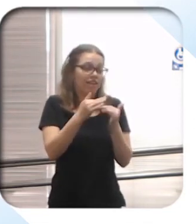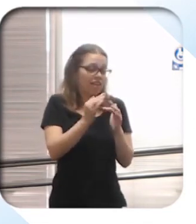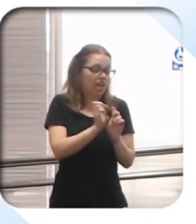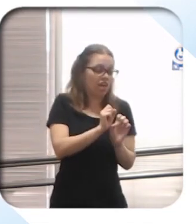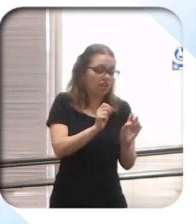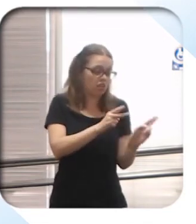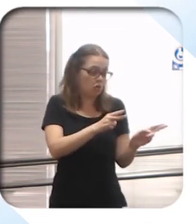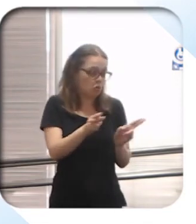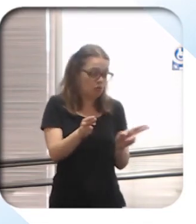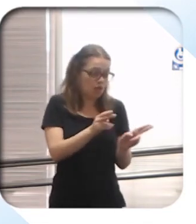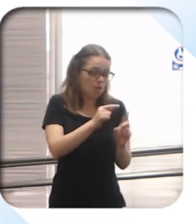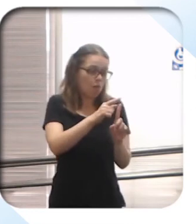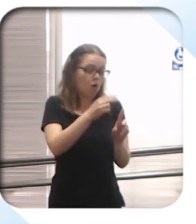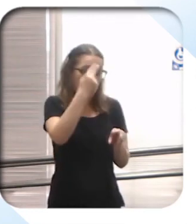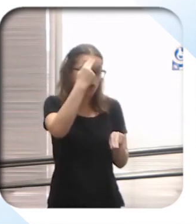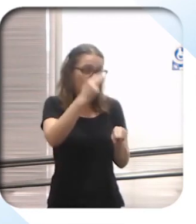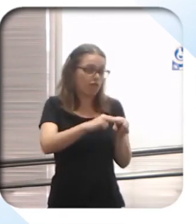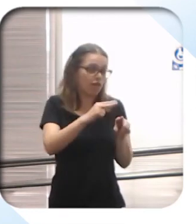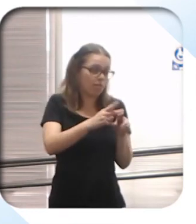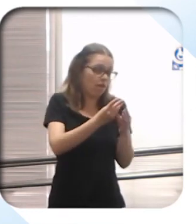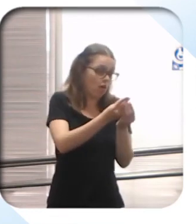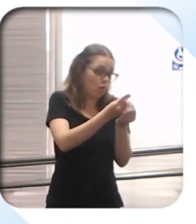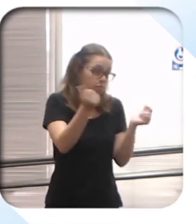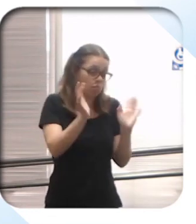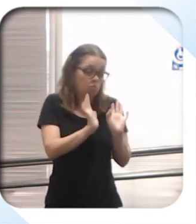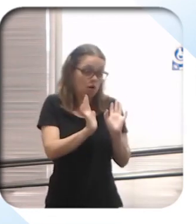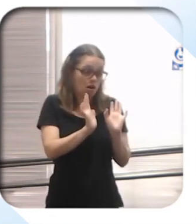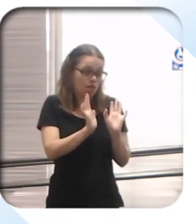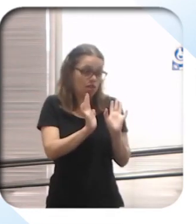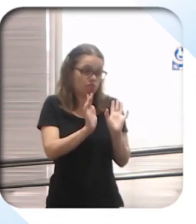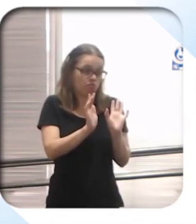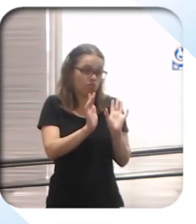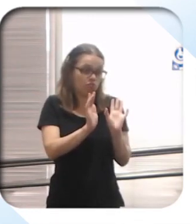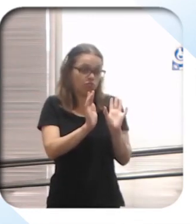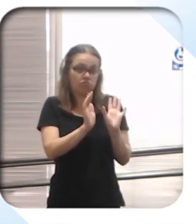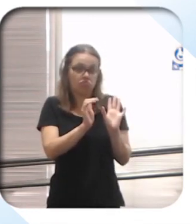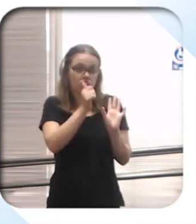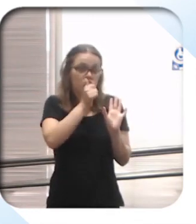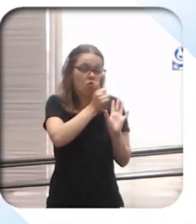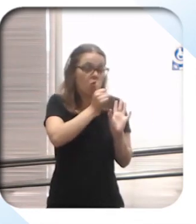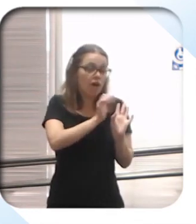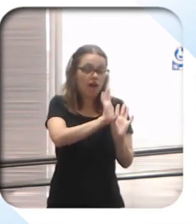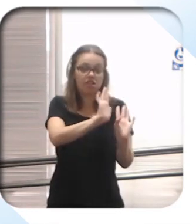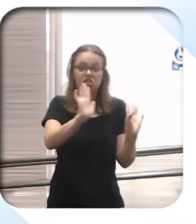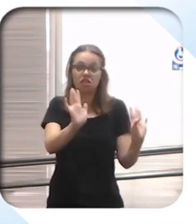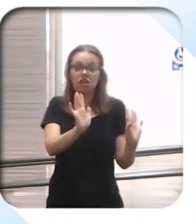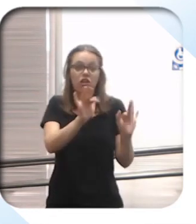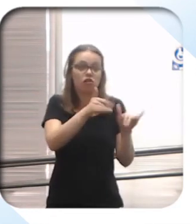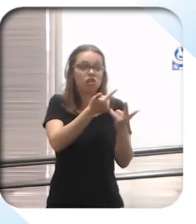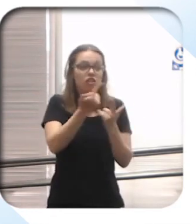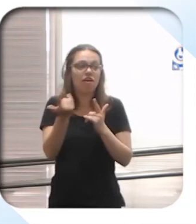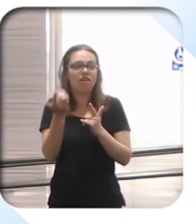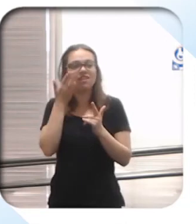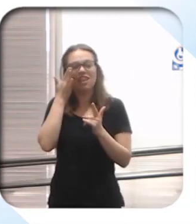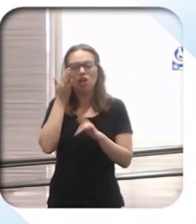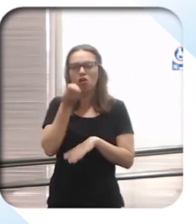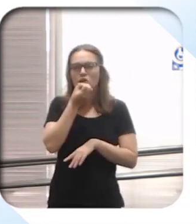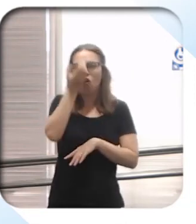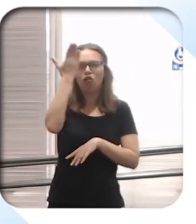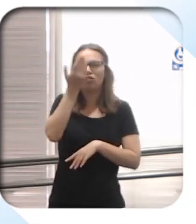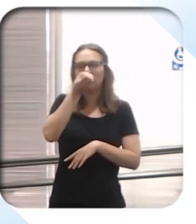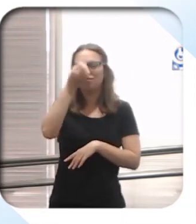crónicamente, o una enfermedad es algo que desaparece. No es lo mismo. Entonces, a veces los conceptos no